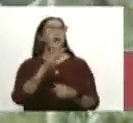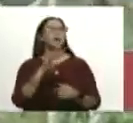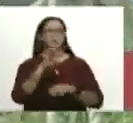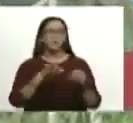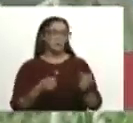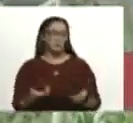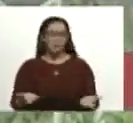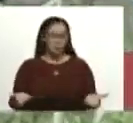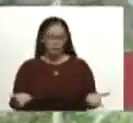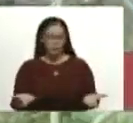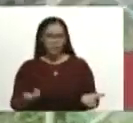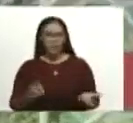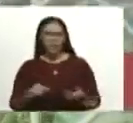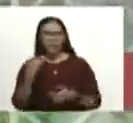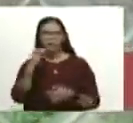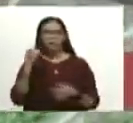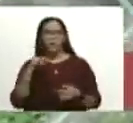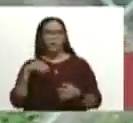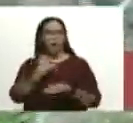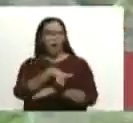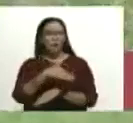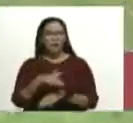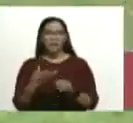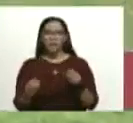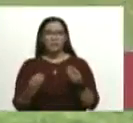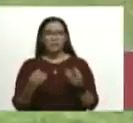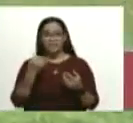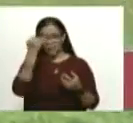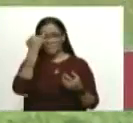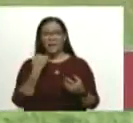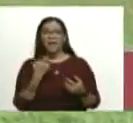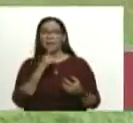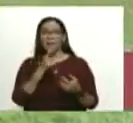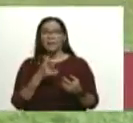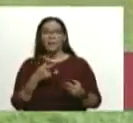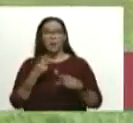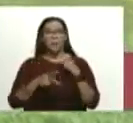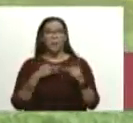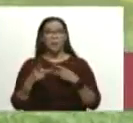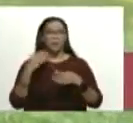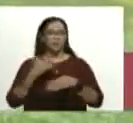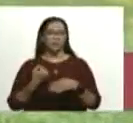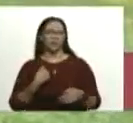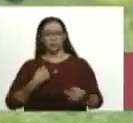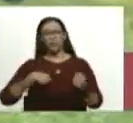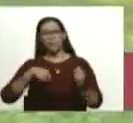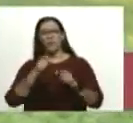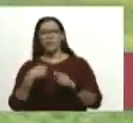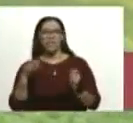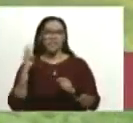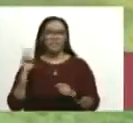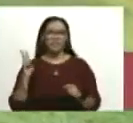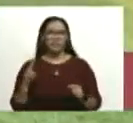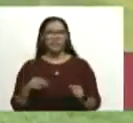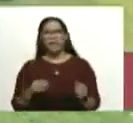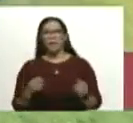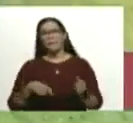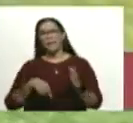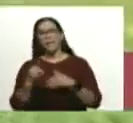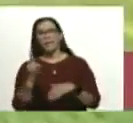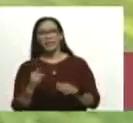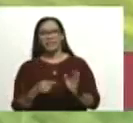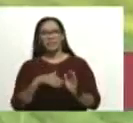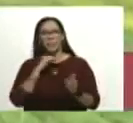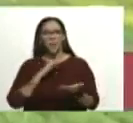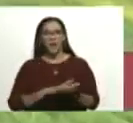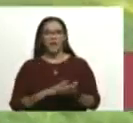bengala. Y los zoológicos de afuera, con tanta imagen mala que nos han vendido producto de este bloqueo, dicen, no, sí, yo se los voy a vender a Venezuela para que vayan y se mueran,